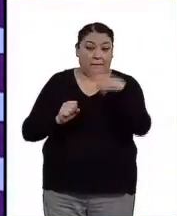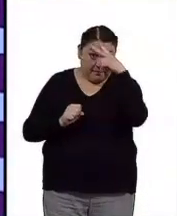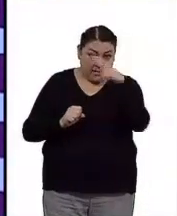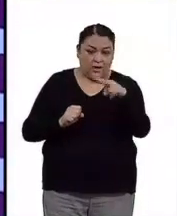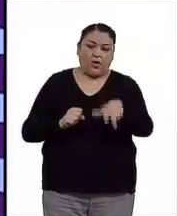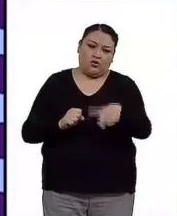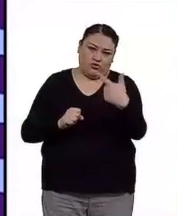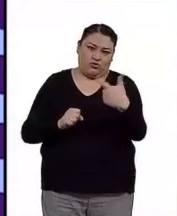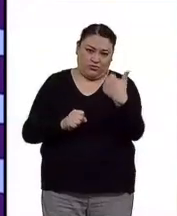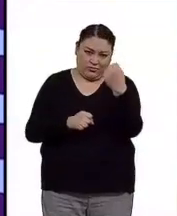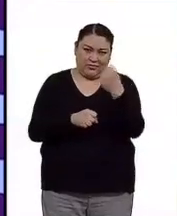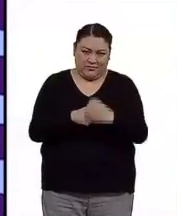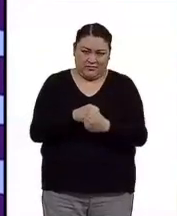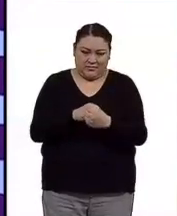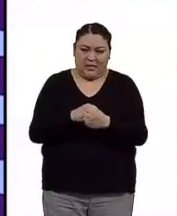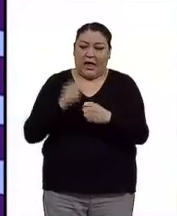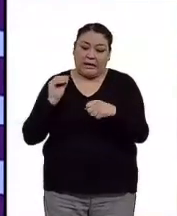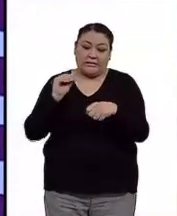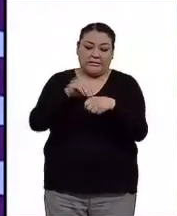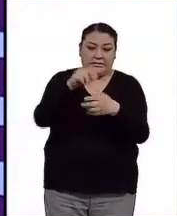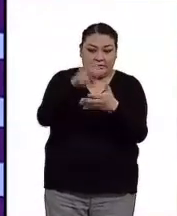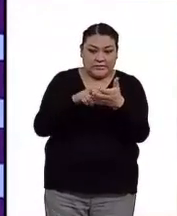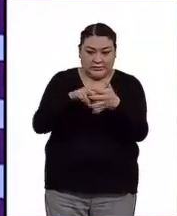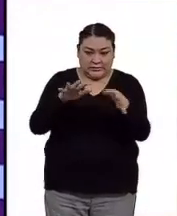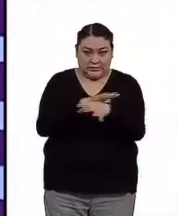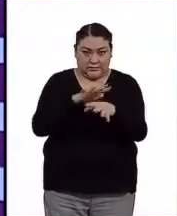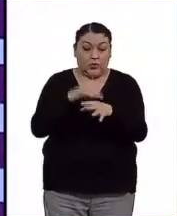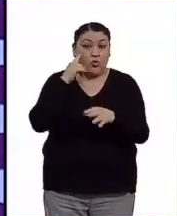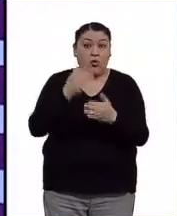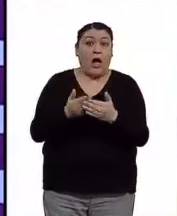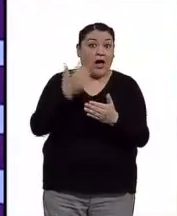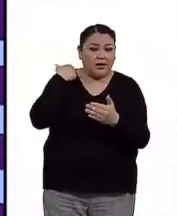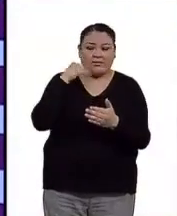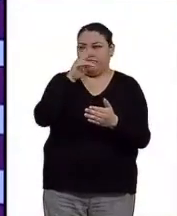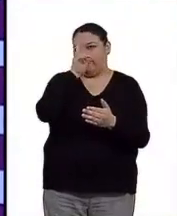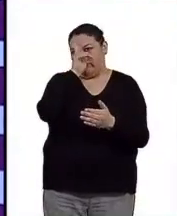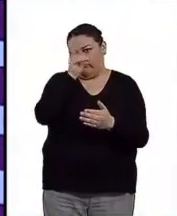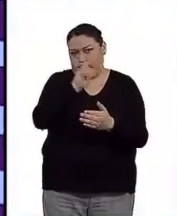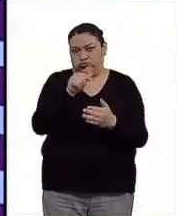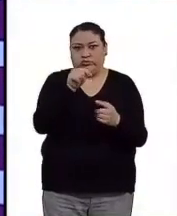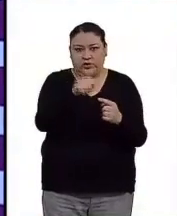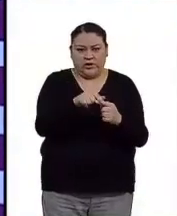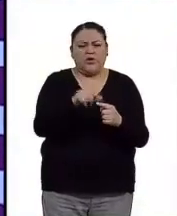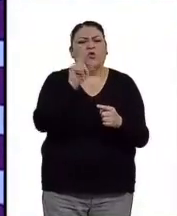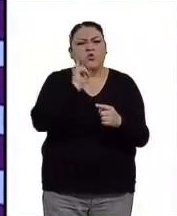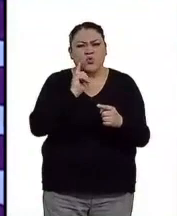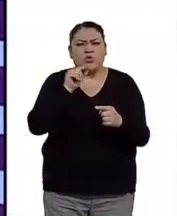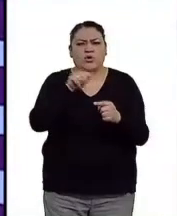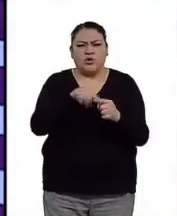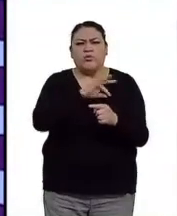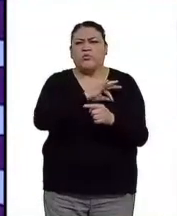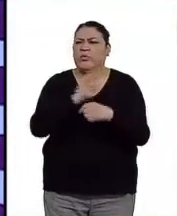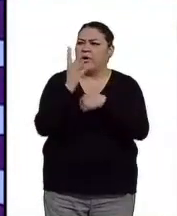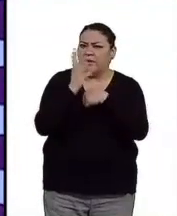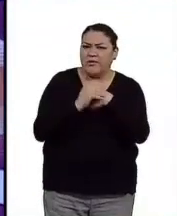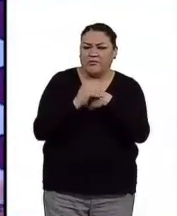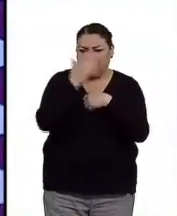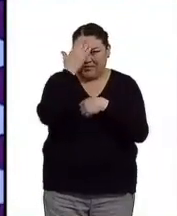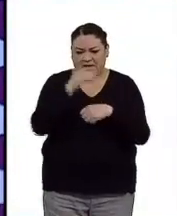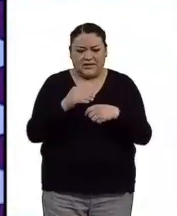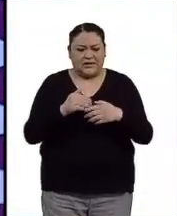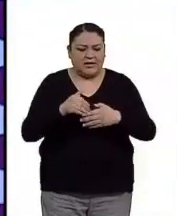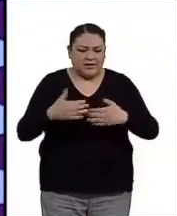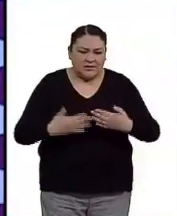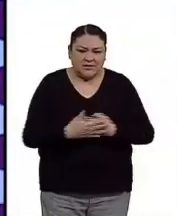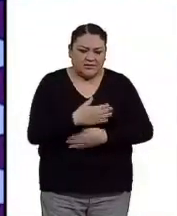las que se aspiraría como un piso mínimo. Ha habido mejoras, esta posibilidad de que las mujeres puedan trasladar las semanas posterior al